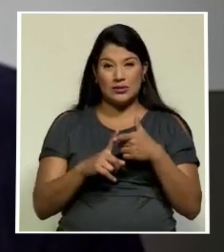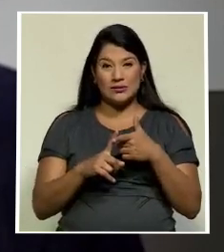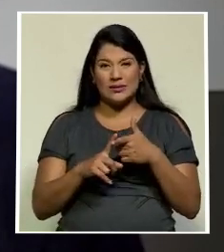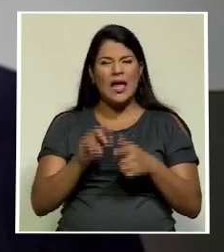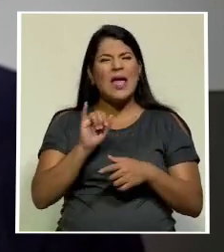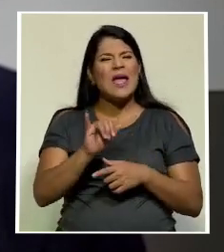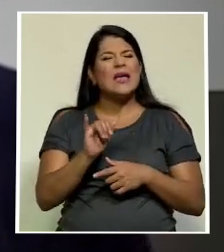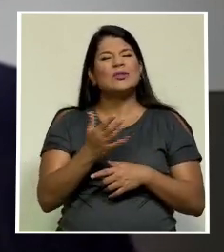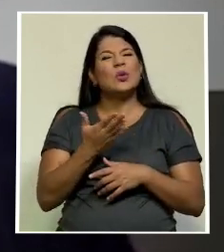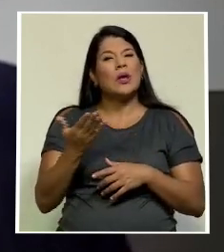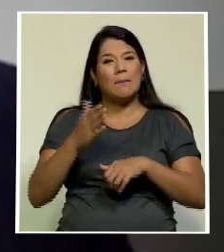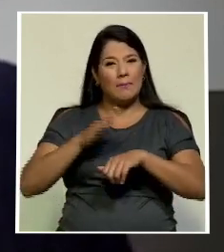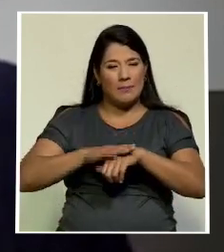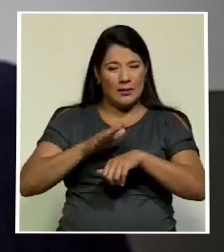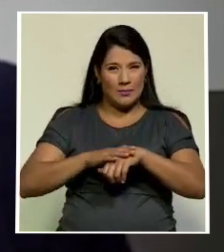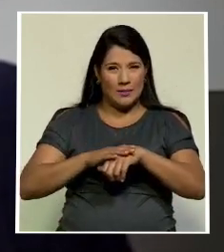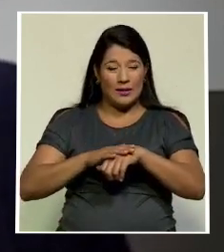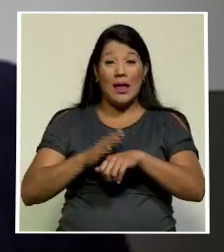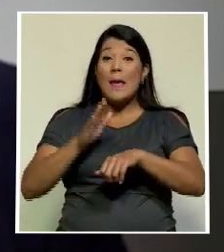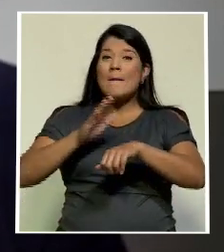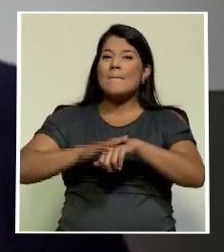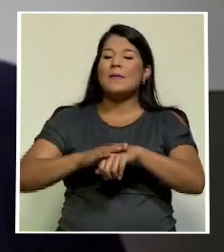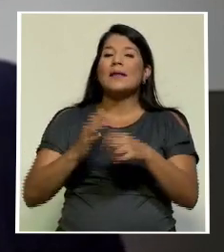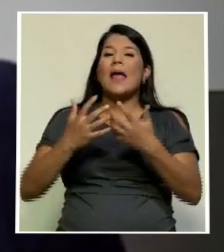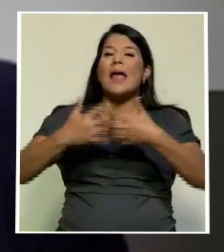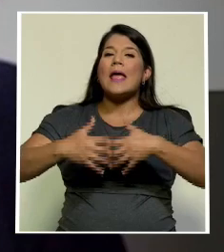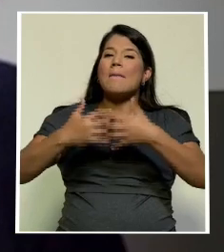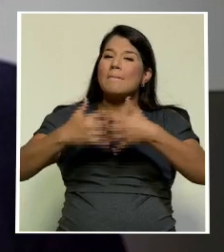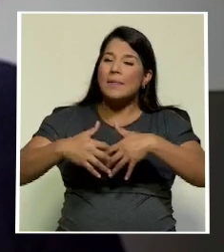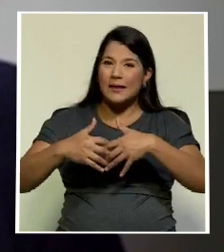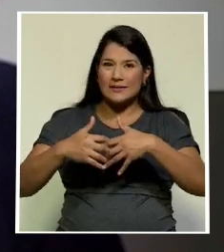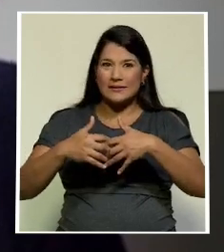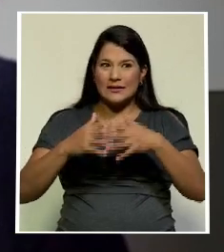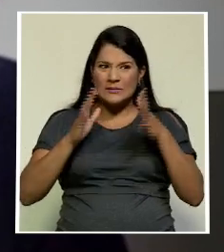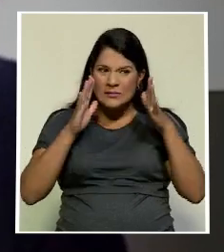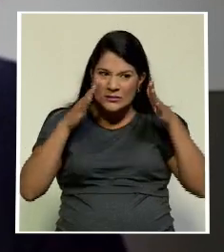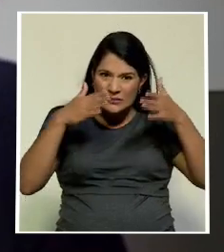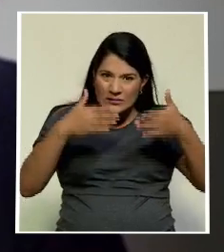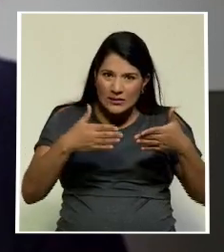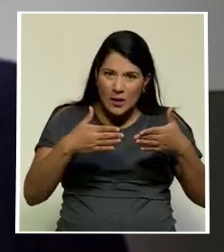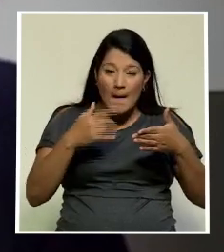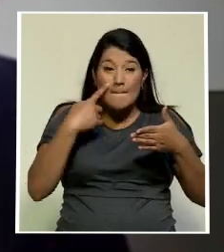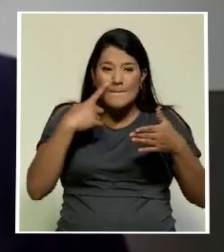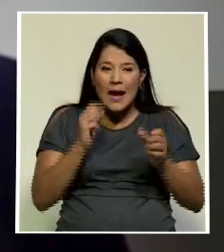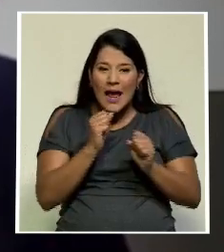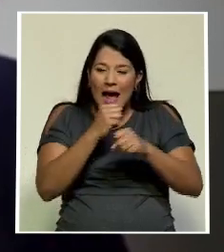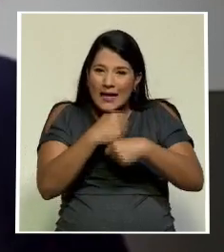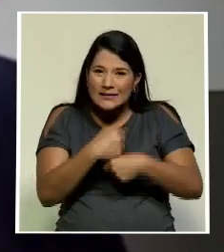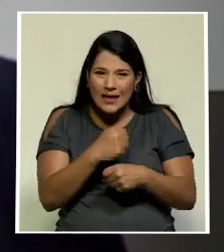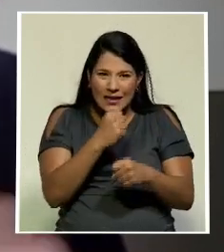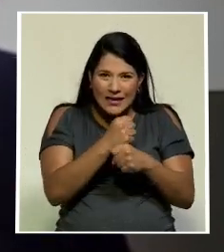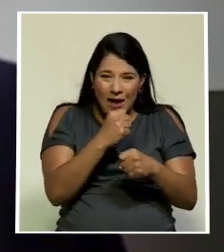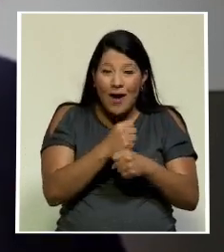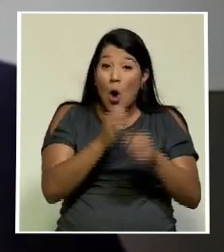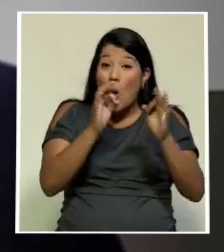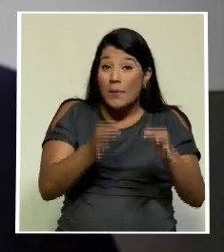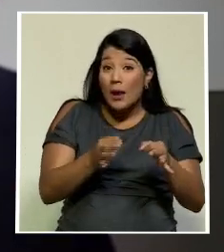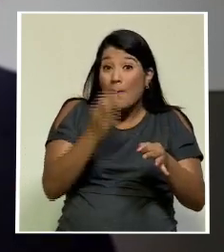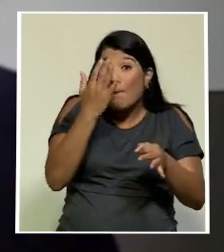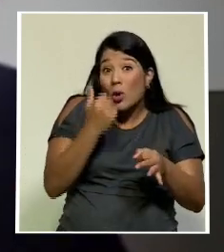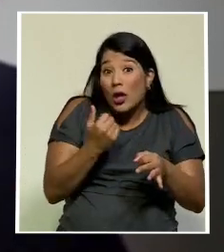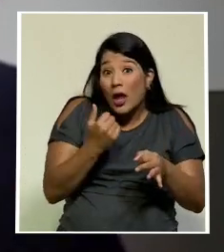genera básicamente es que las empresas se preocupan mucho por hacer esos trabajos de recuperación bien porque ellos van a ser los